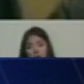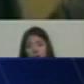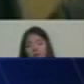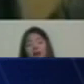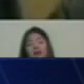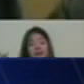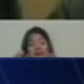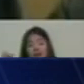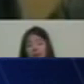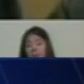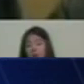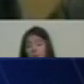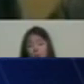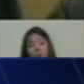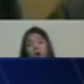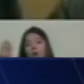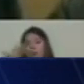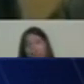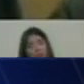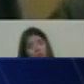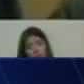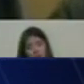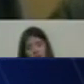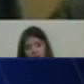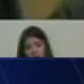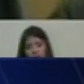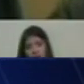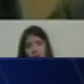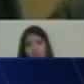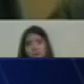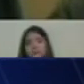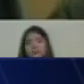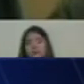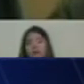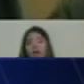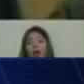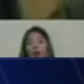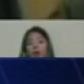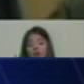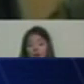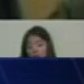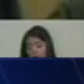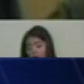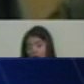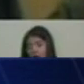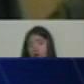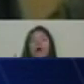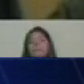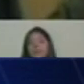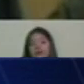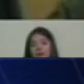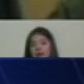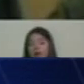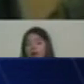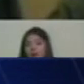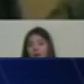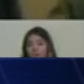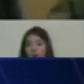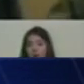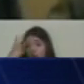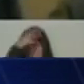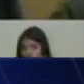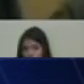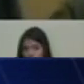de sistemas de precios y el bloqueo económico y financiero. En este marco, el 11 de agosto de este año, el propio presidente de Estados Unidos, Donald